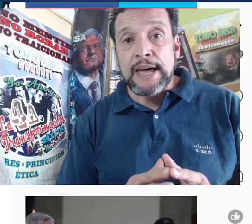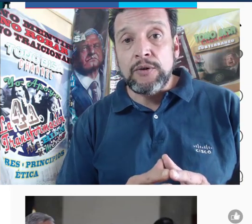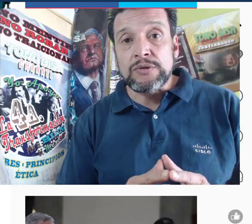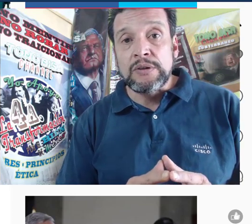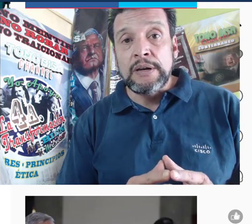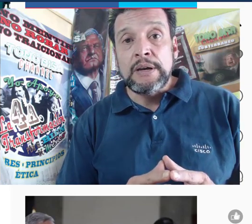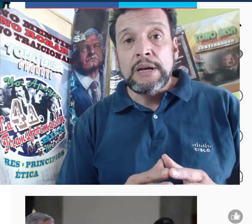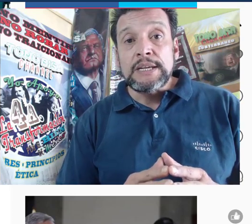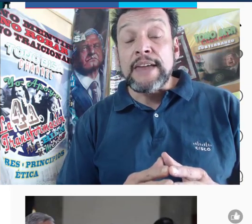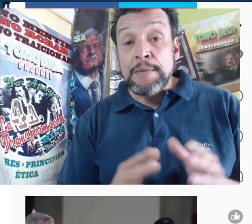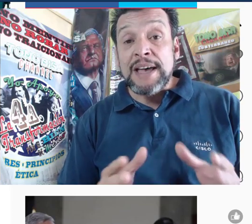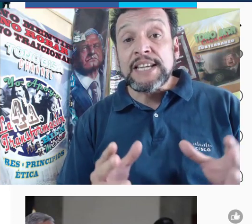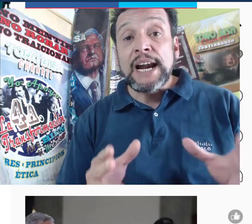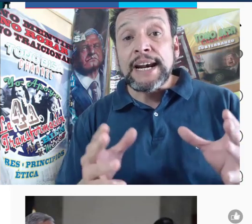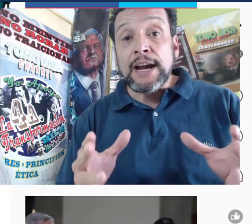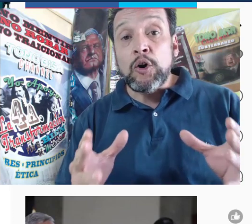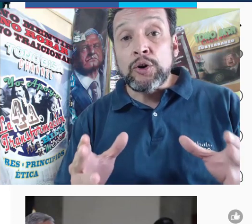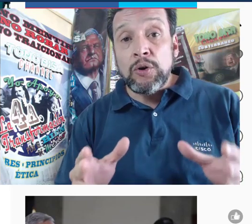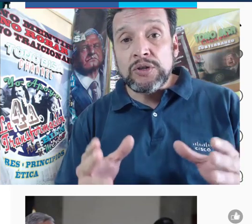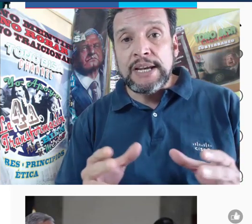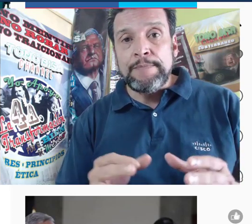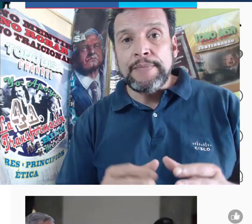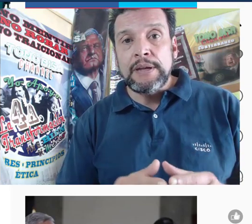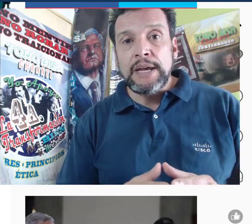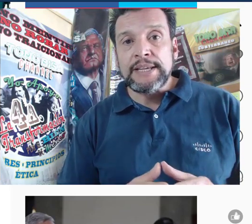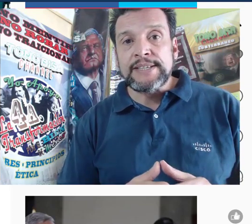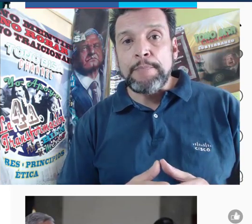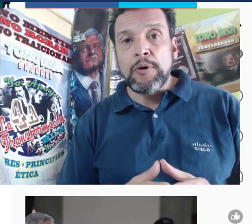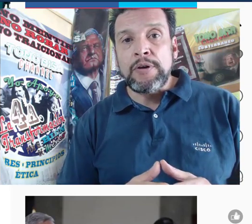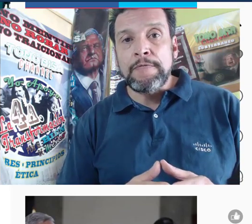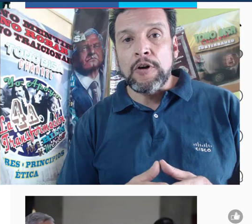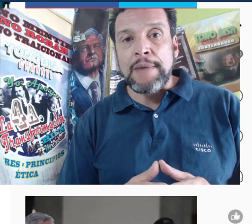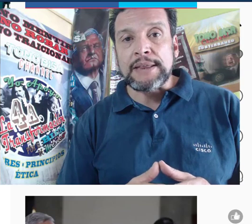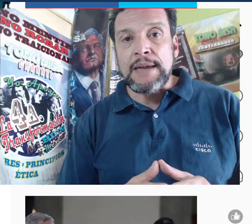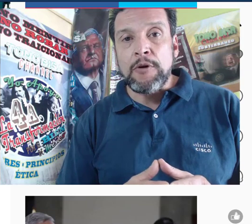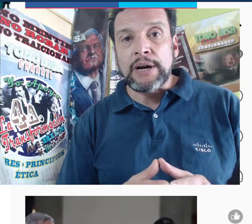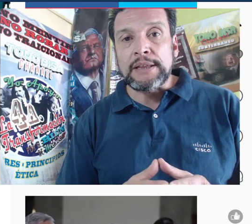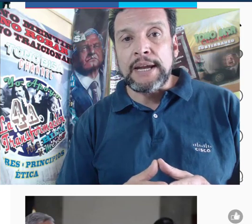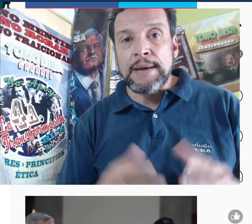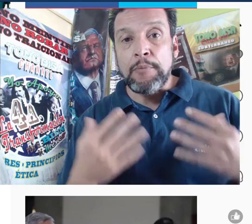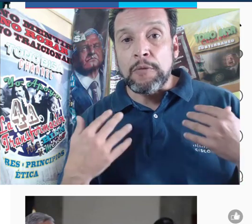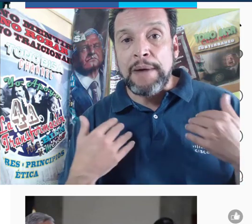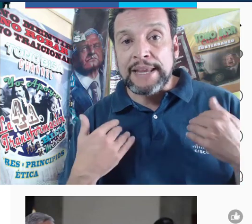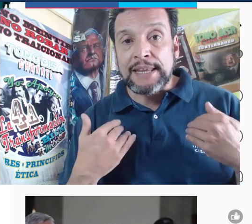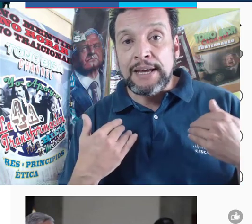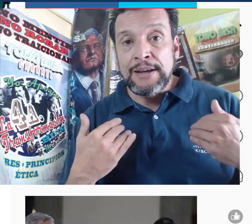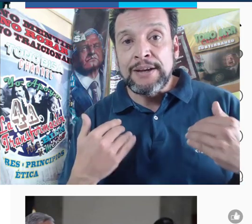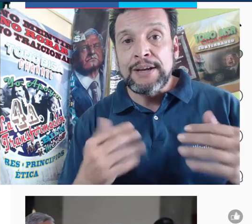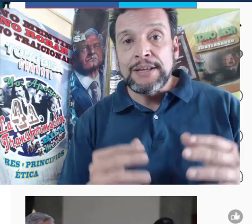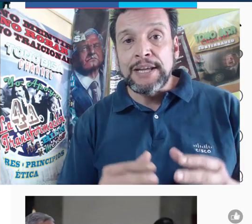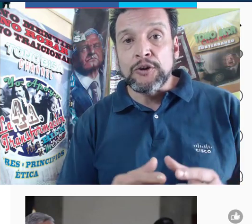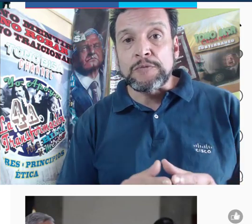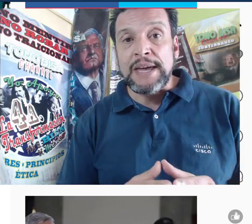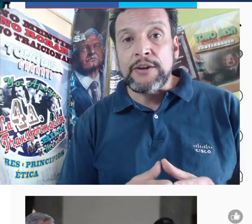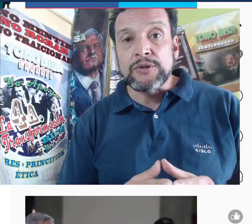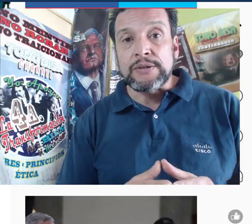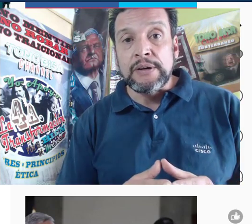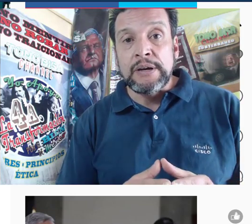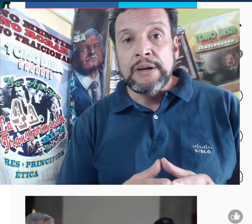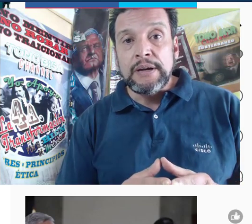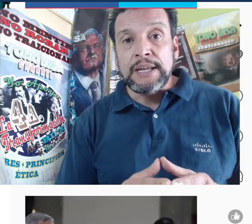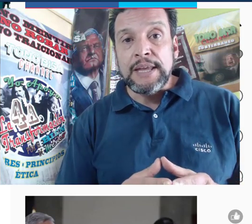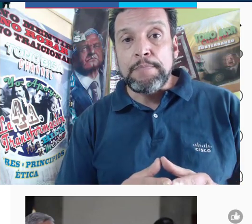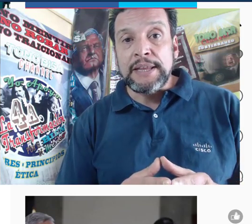los estados y además reconoce este apoyo informativo que tiene por parte de los